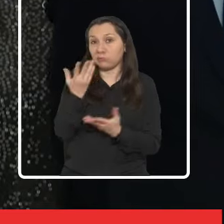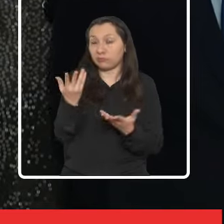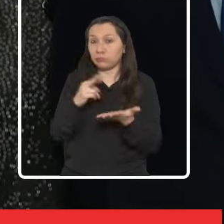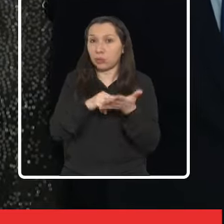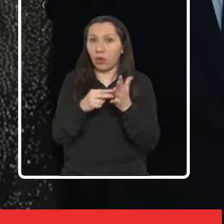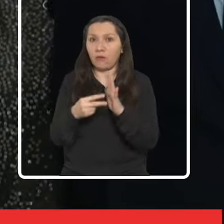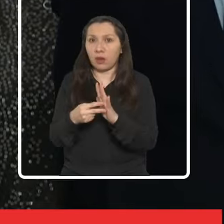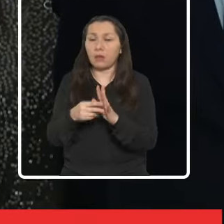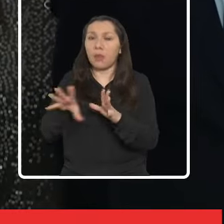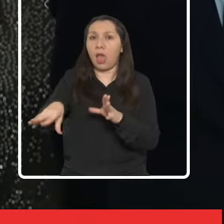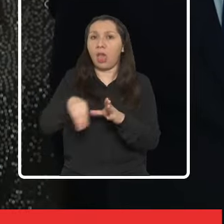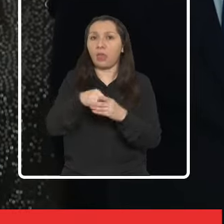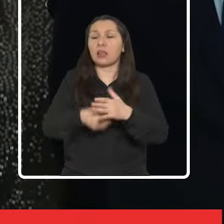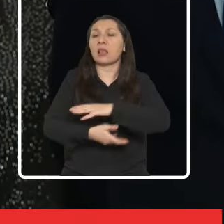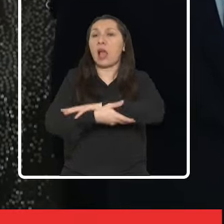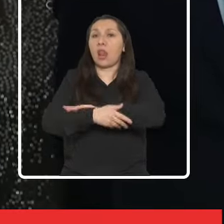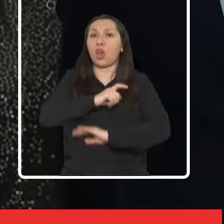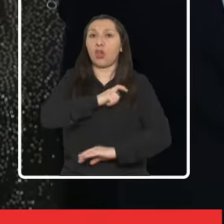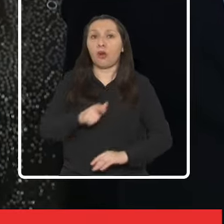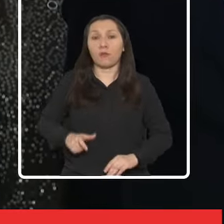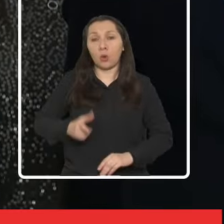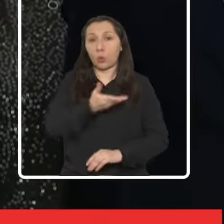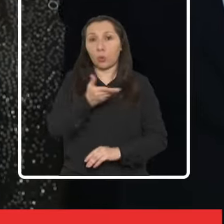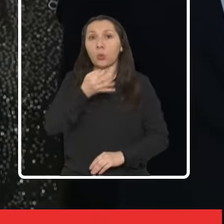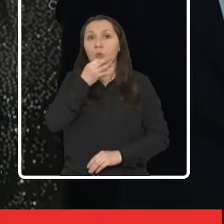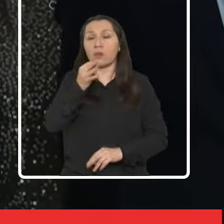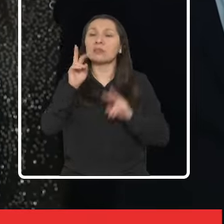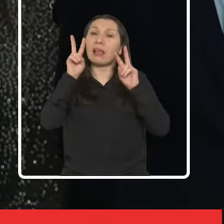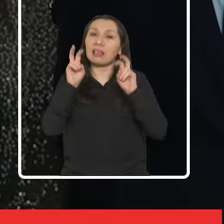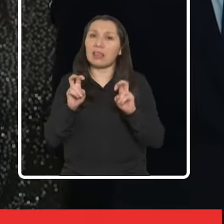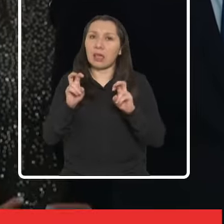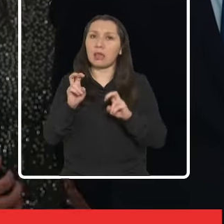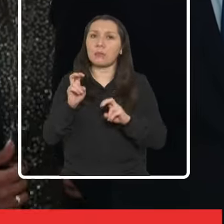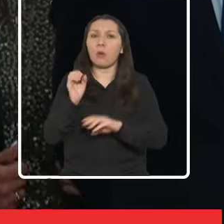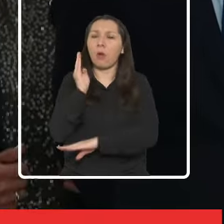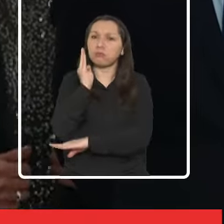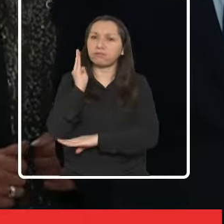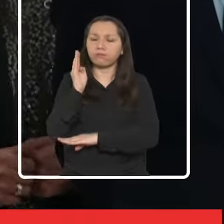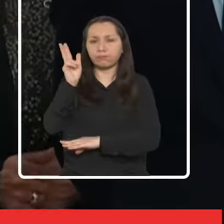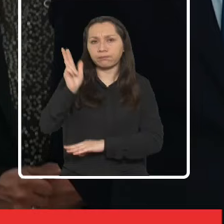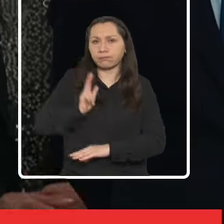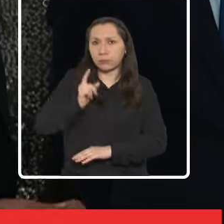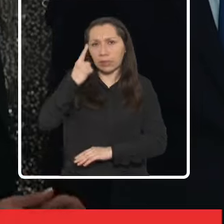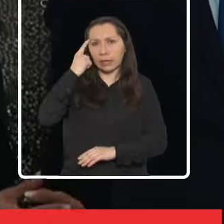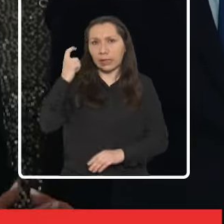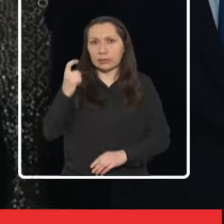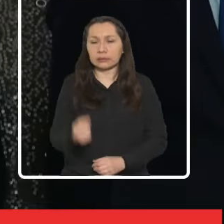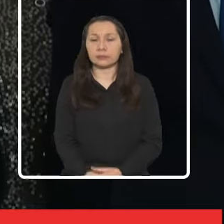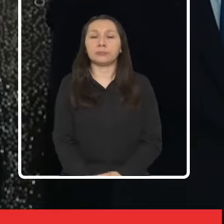en que ellos sean parte de la alianza de gobierno, considerando que usted ha dicho que este es un tema de principios.